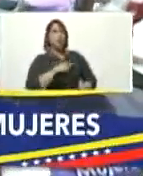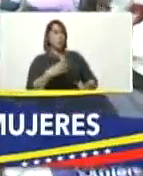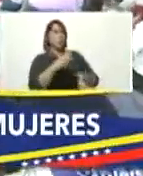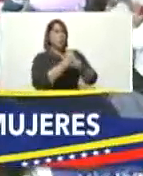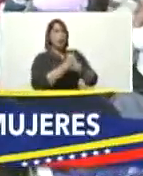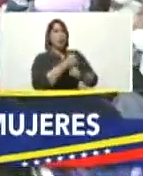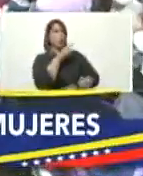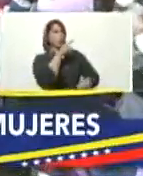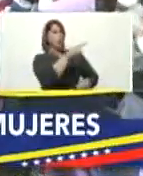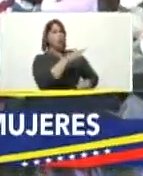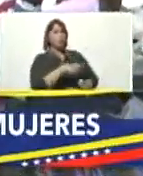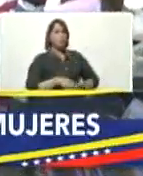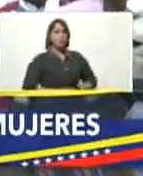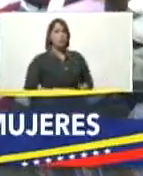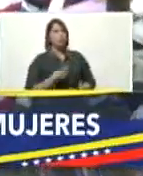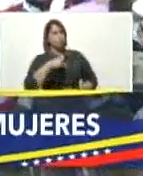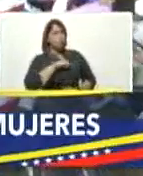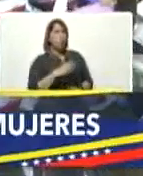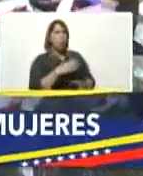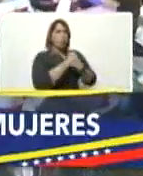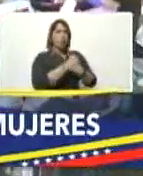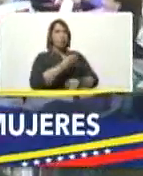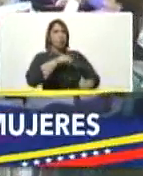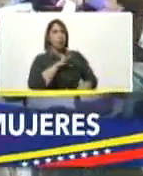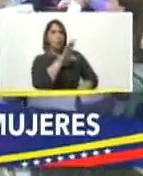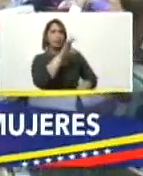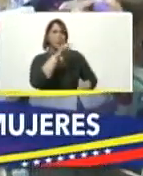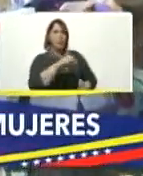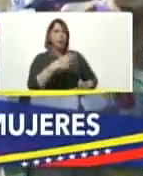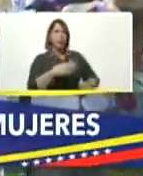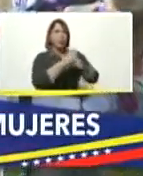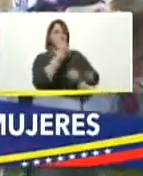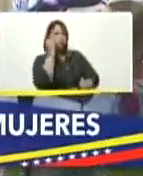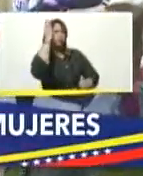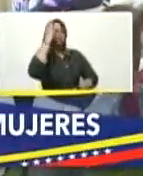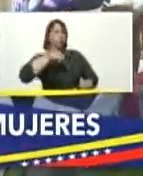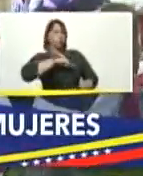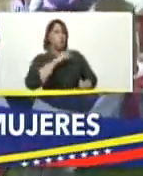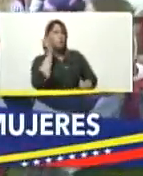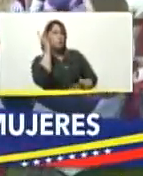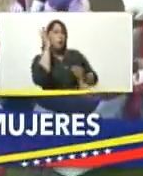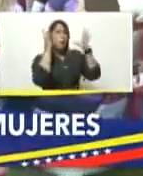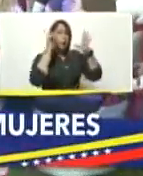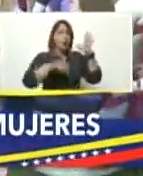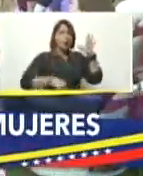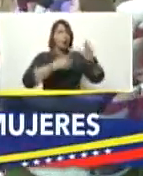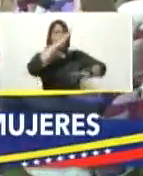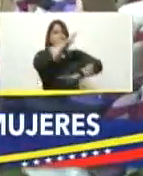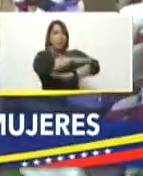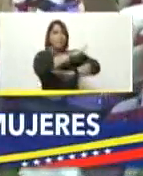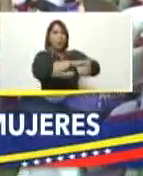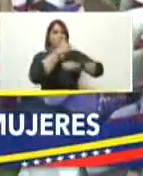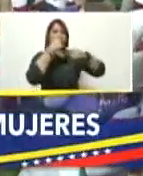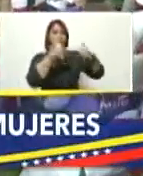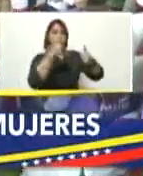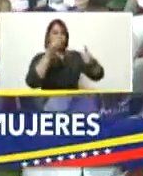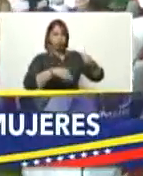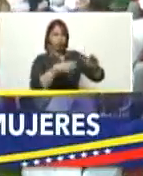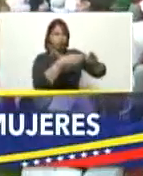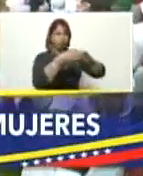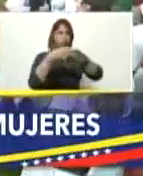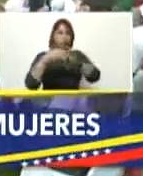en usted, creemos en nuestro país y creemos en nuestra capacidad, en nuestra creatividad, en nuestra disciplina, en nuestra